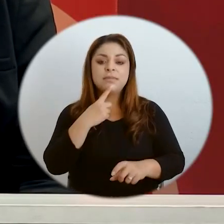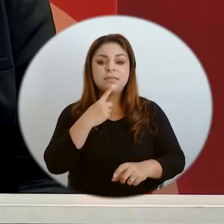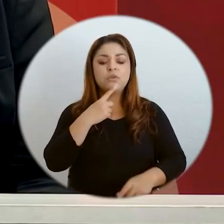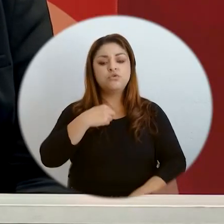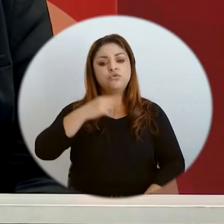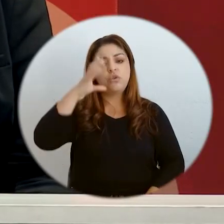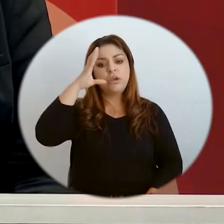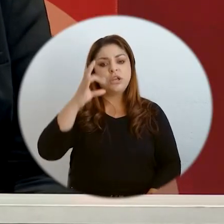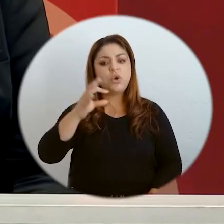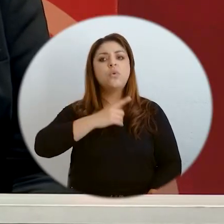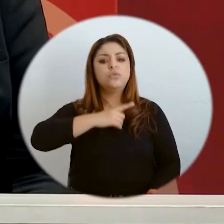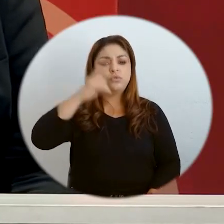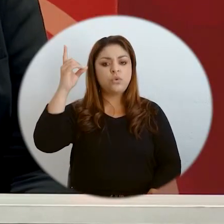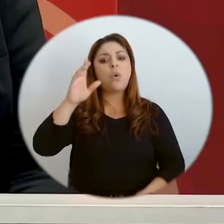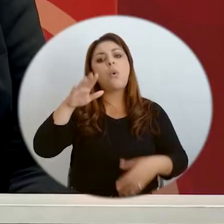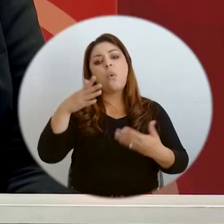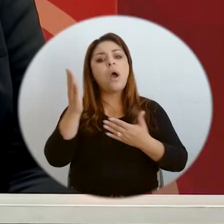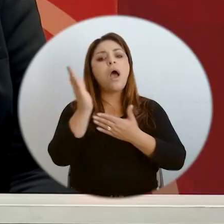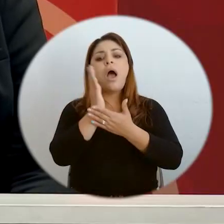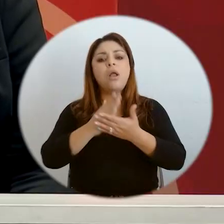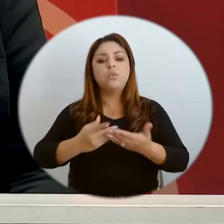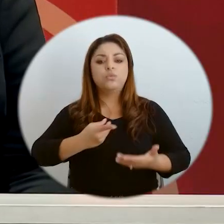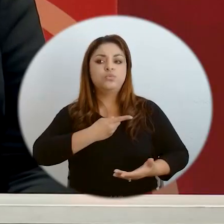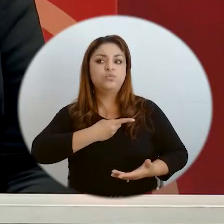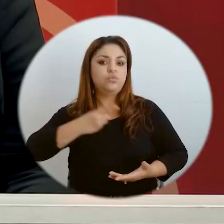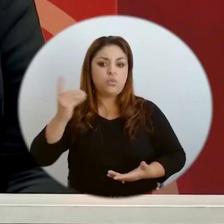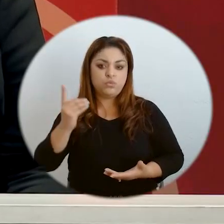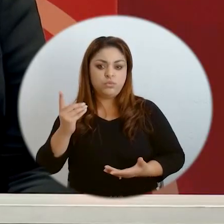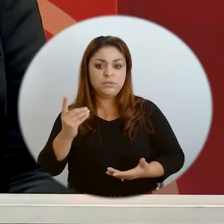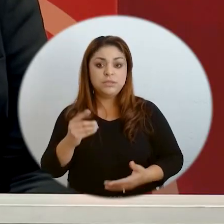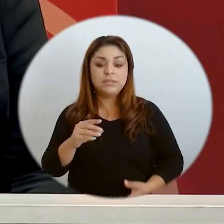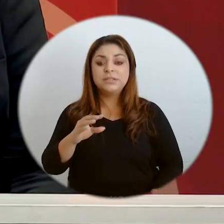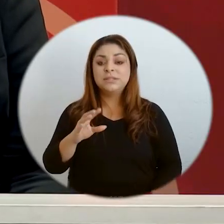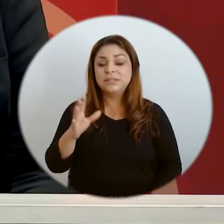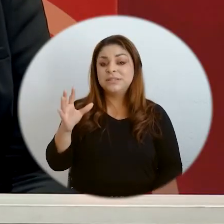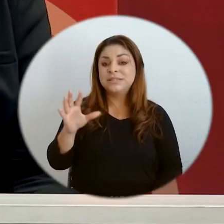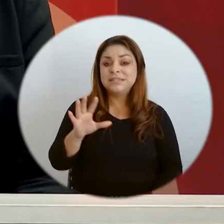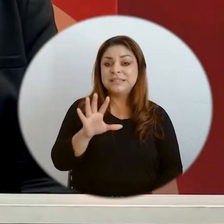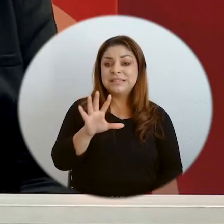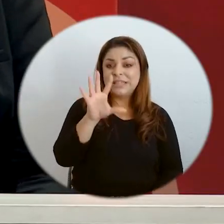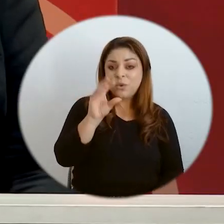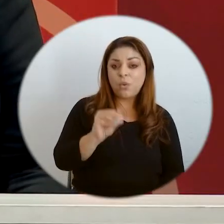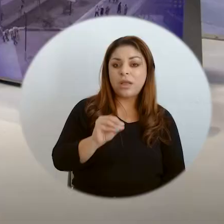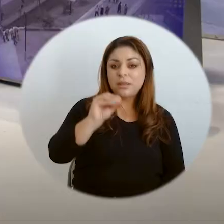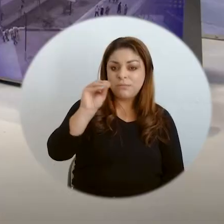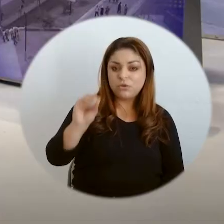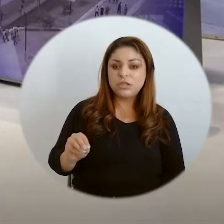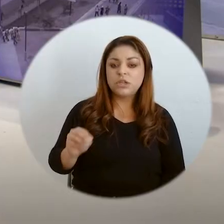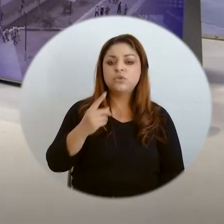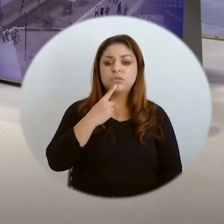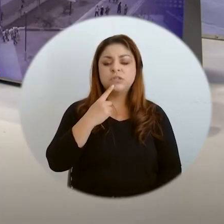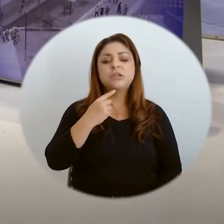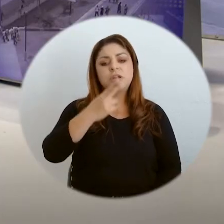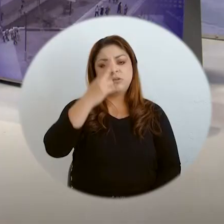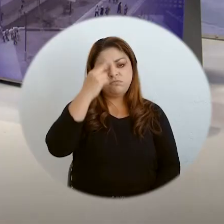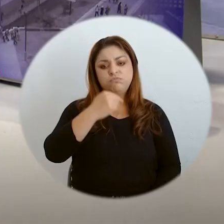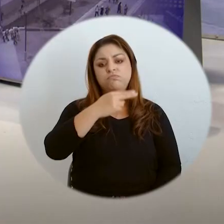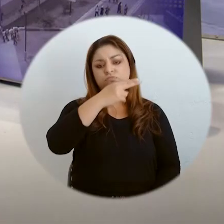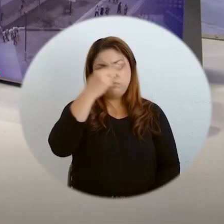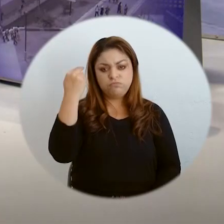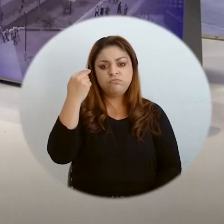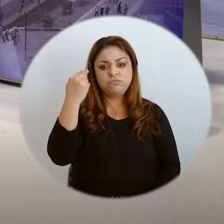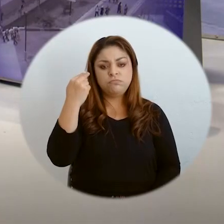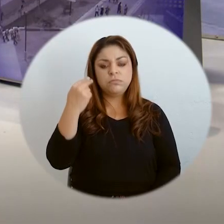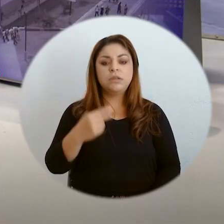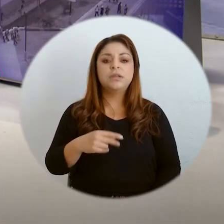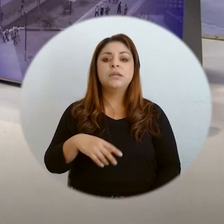esas personas consultadas dijeron creer en Dios o en alguna deidad, ¿verdad? Un 50% dijeron